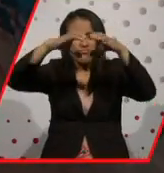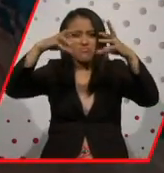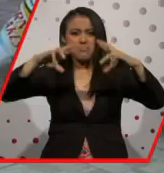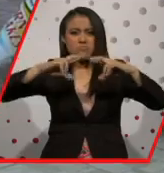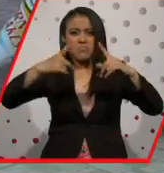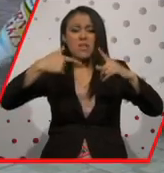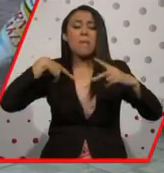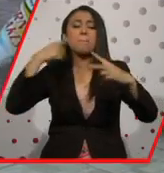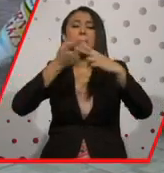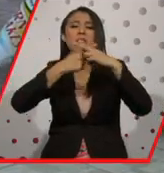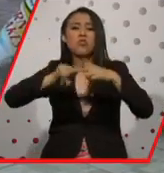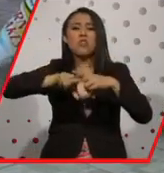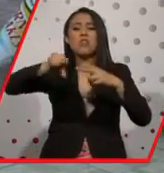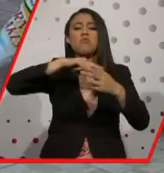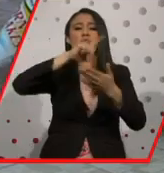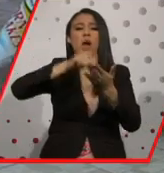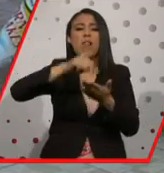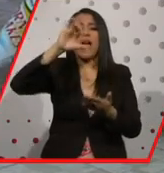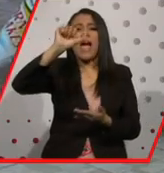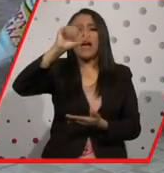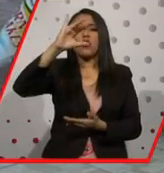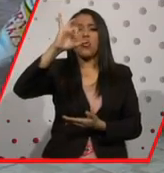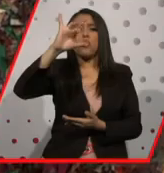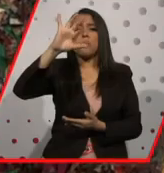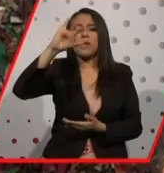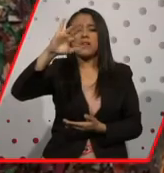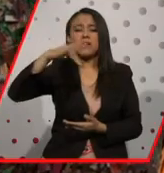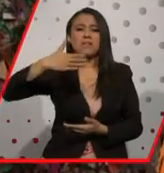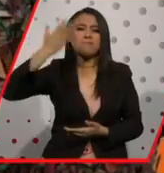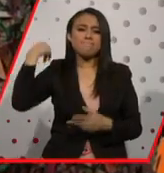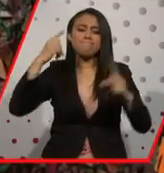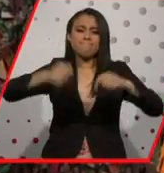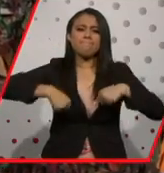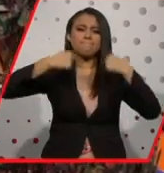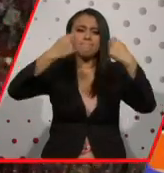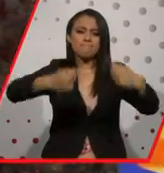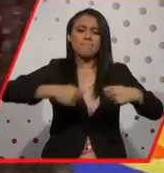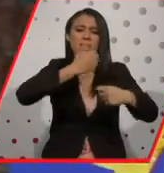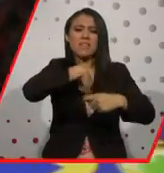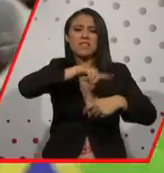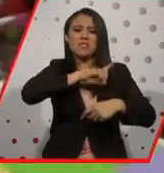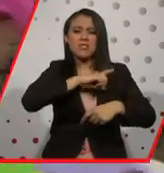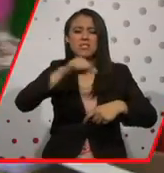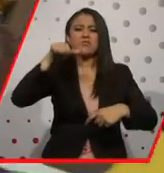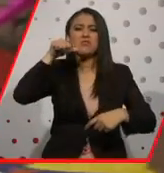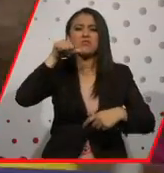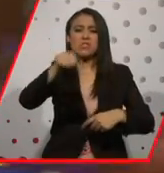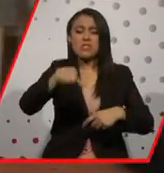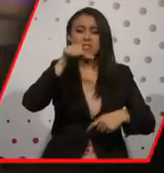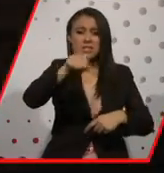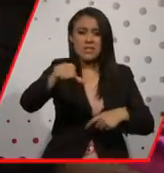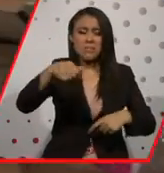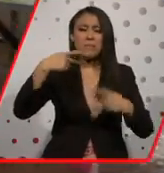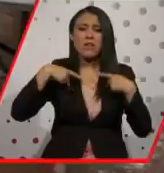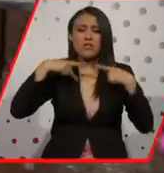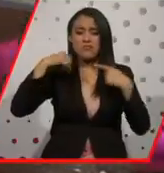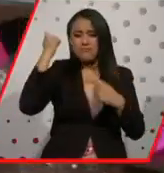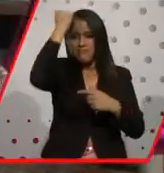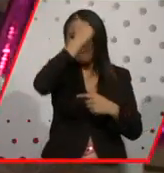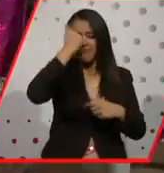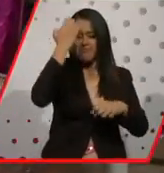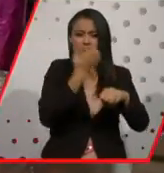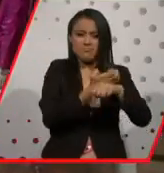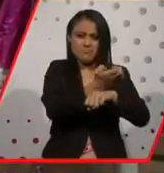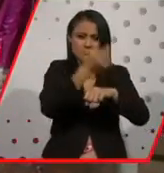Acolman. La tradición se remonta al siglo XVI, cuando los frailes agustinos llegaron a dicha zona del Estado de México